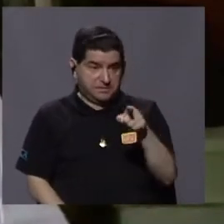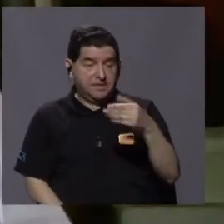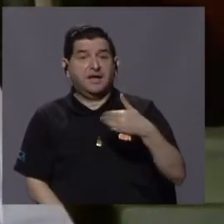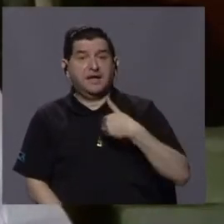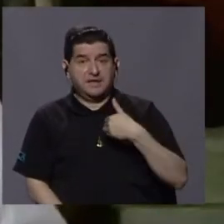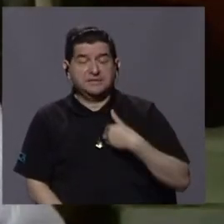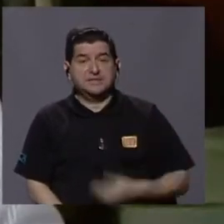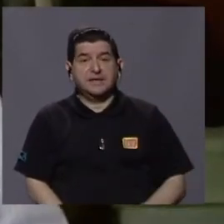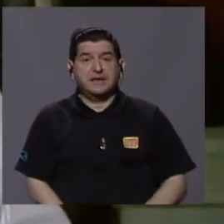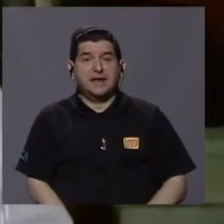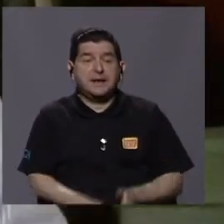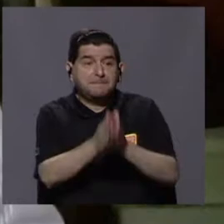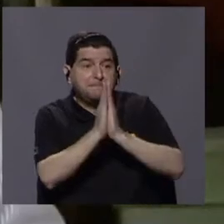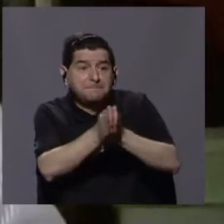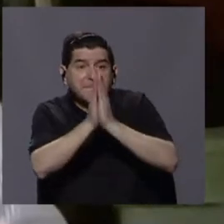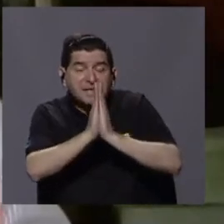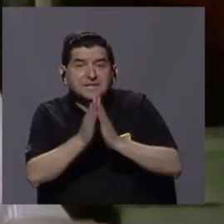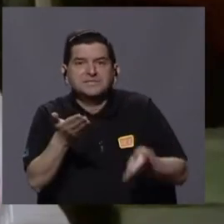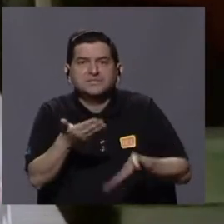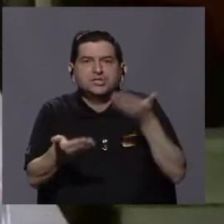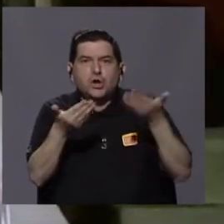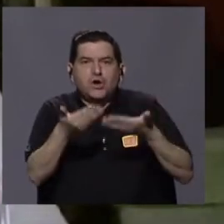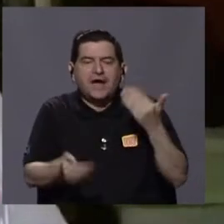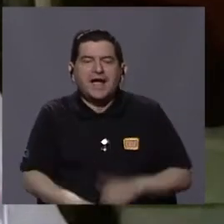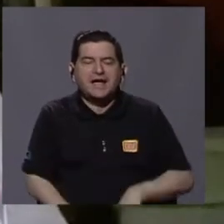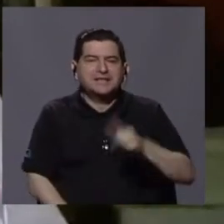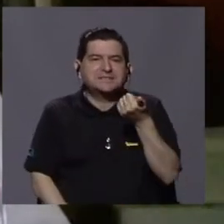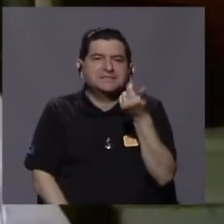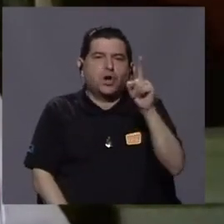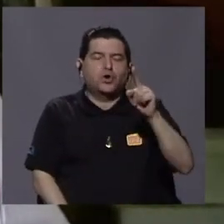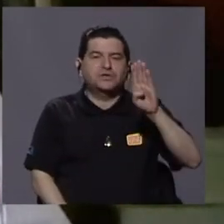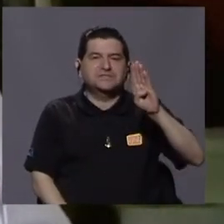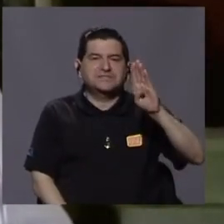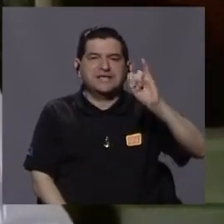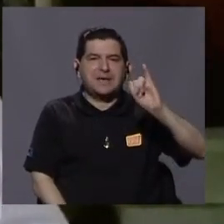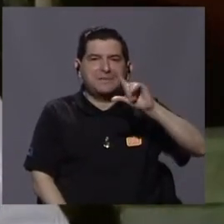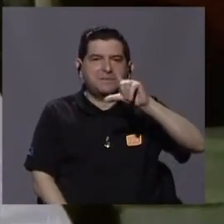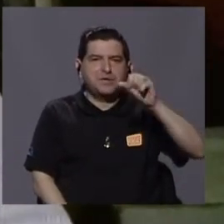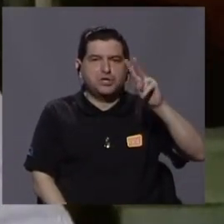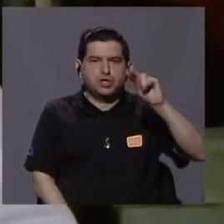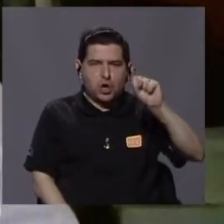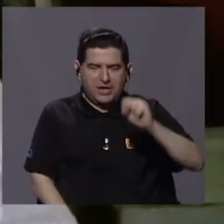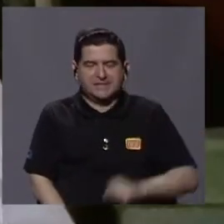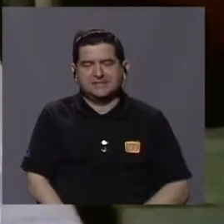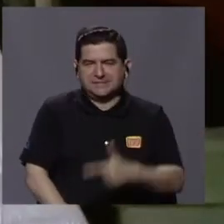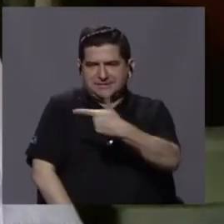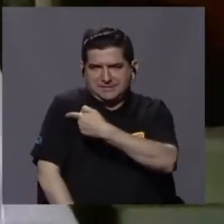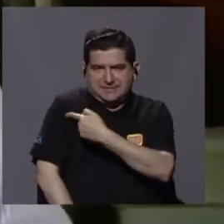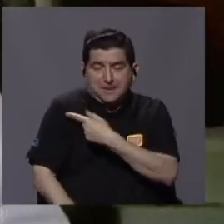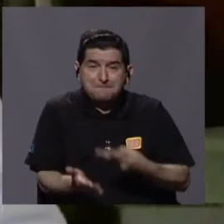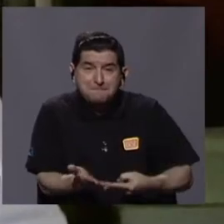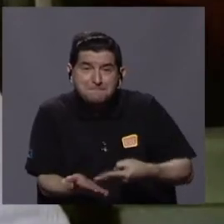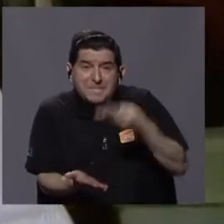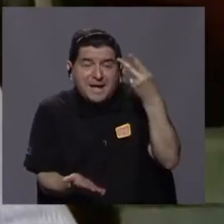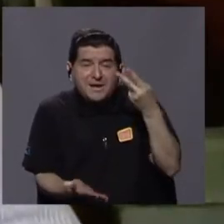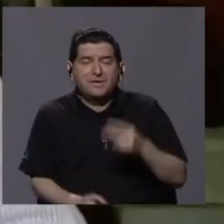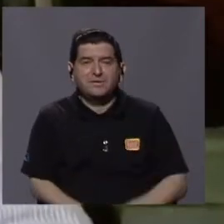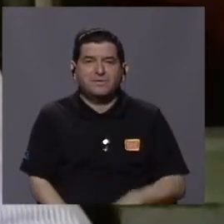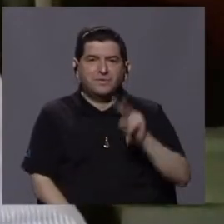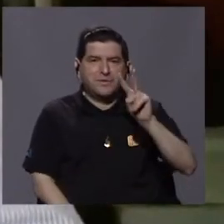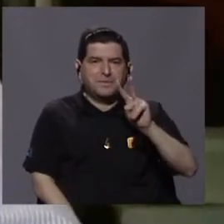pre órdenes por un total de casi 11 billones de vacunas a un costo de casi